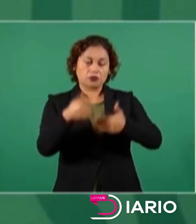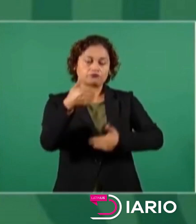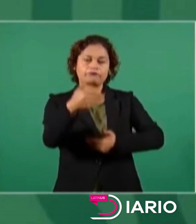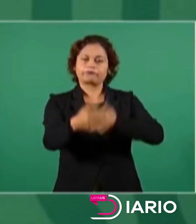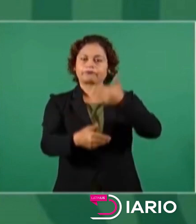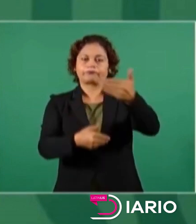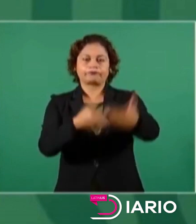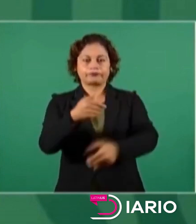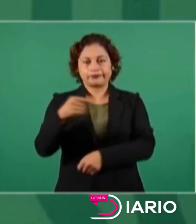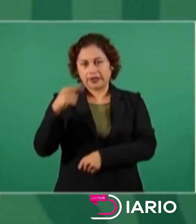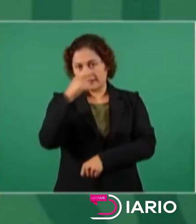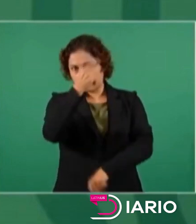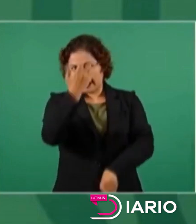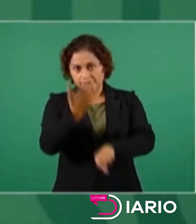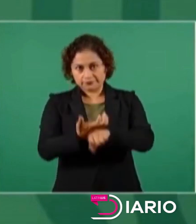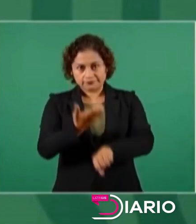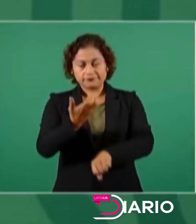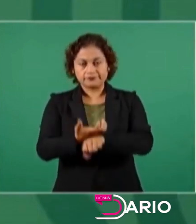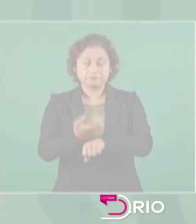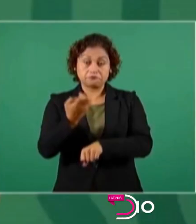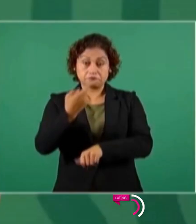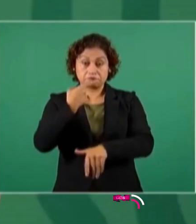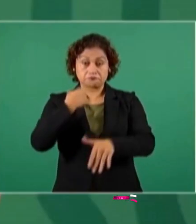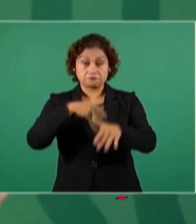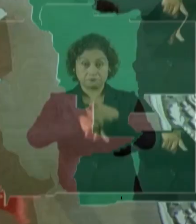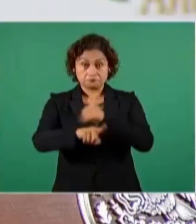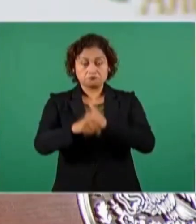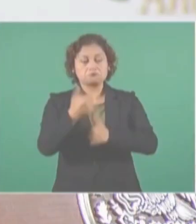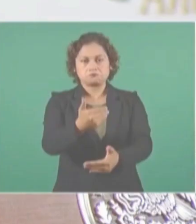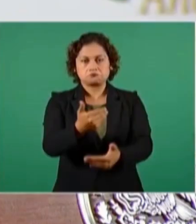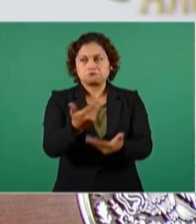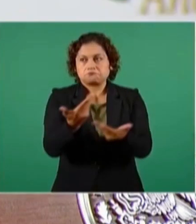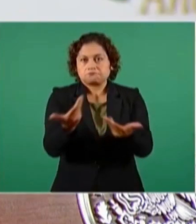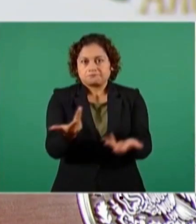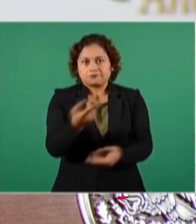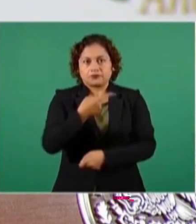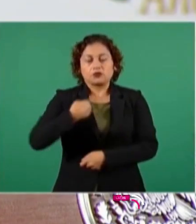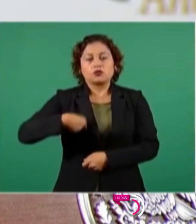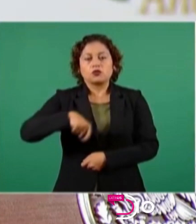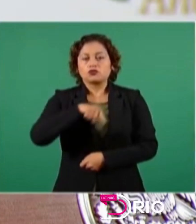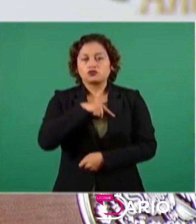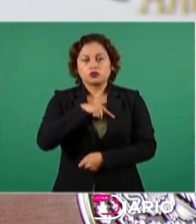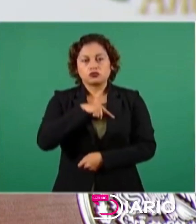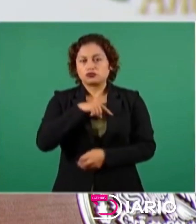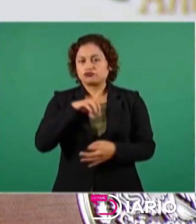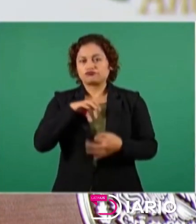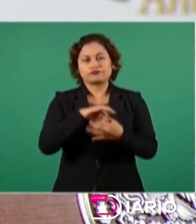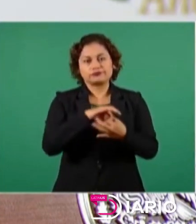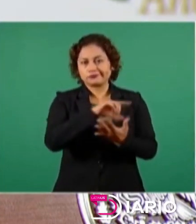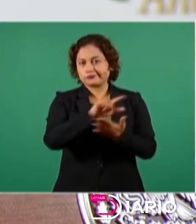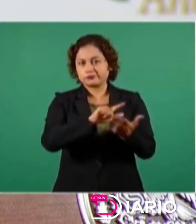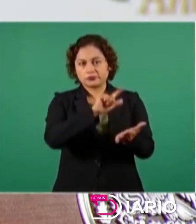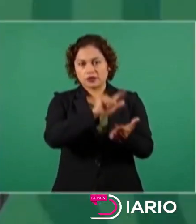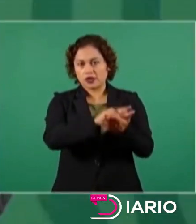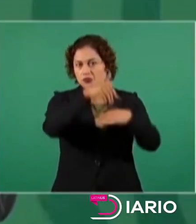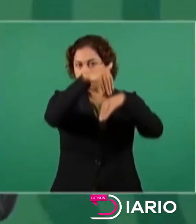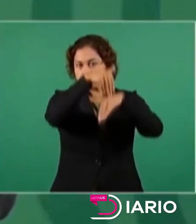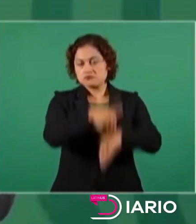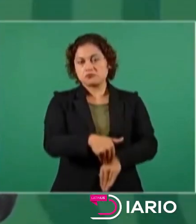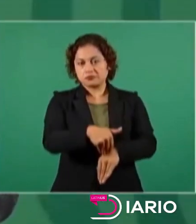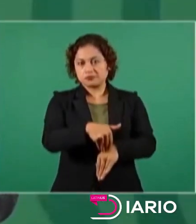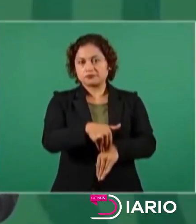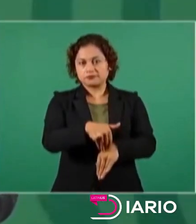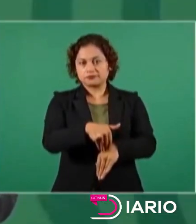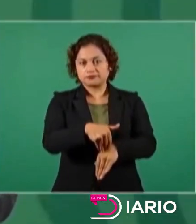eeuu a esta denuncia y que nos apeguemos a la legalidad no es un hecho